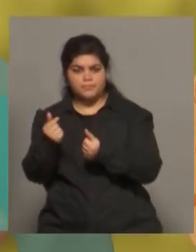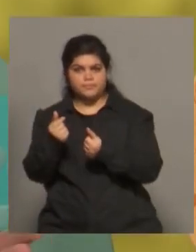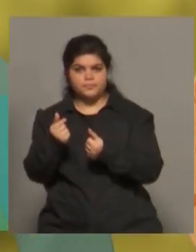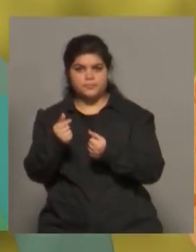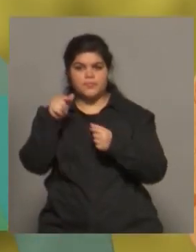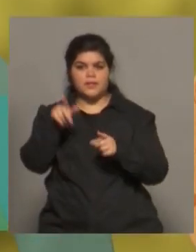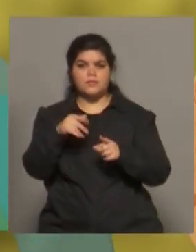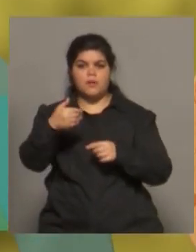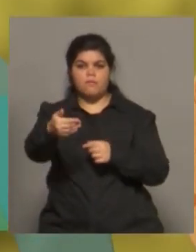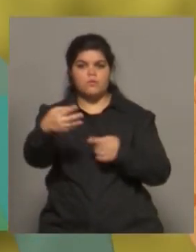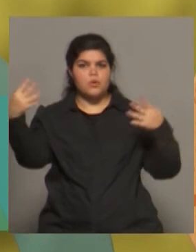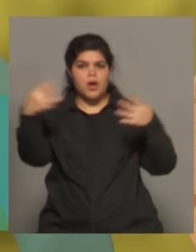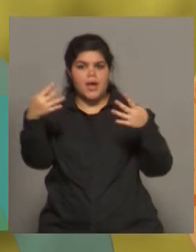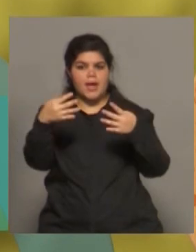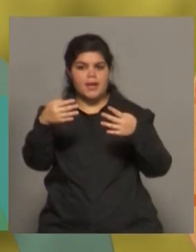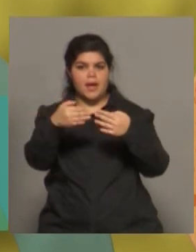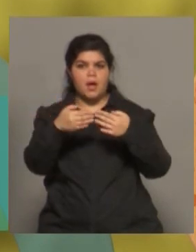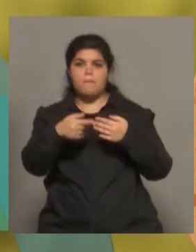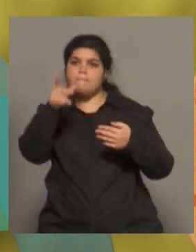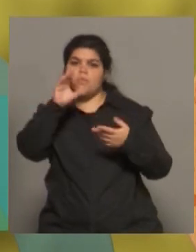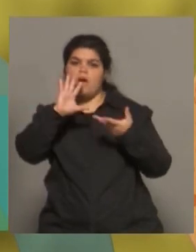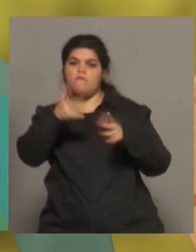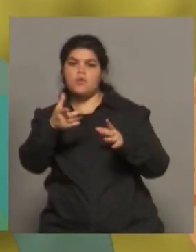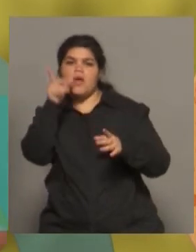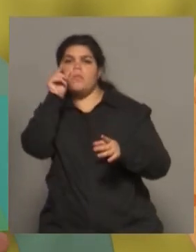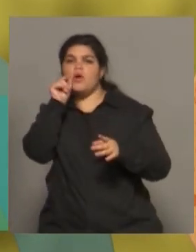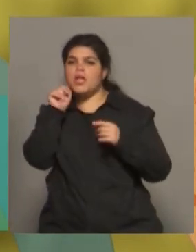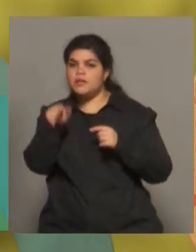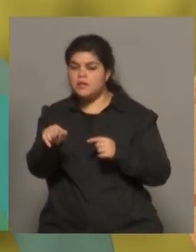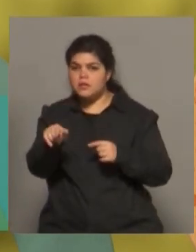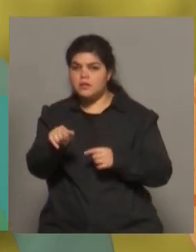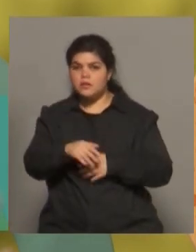a la guerra como una continuación de la política por otros medios, vemos que